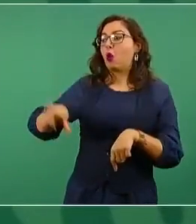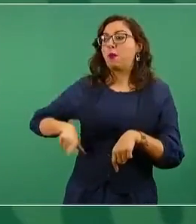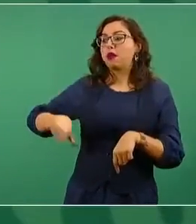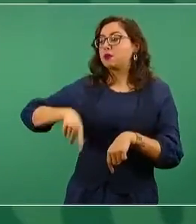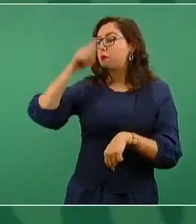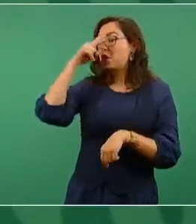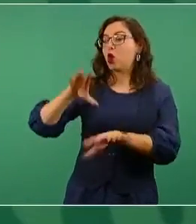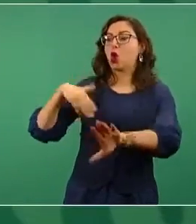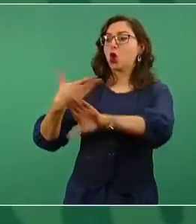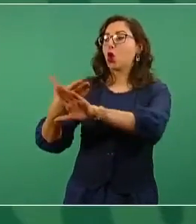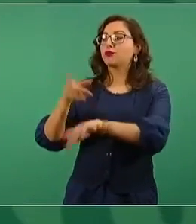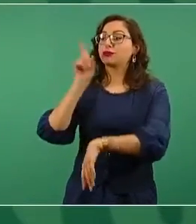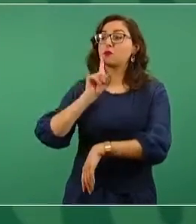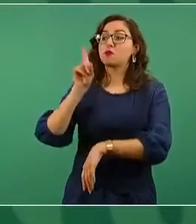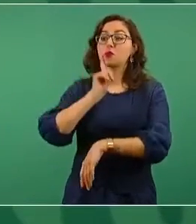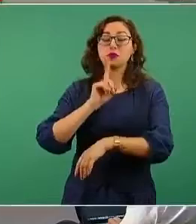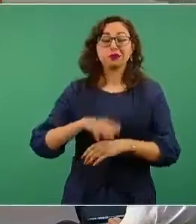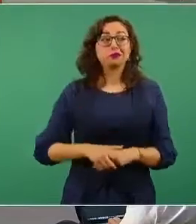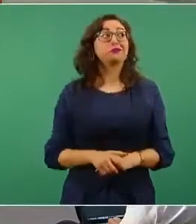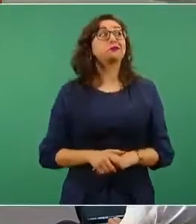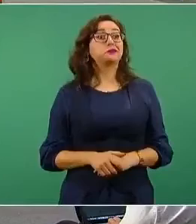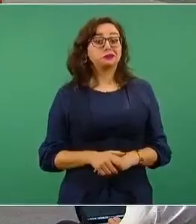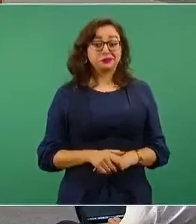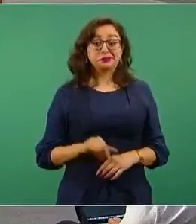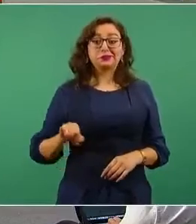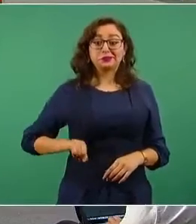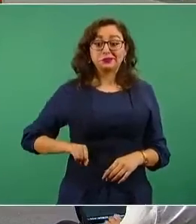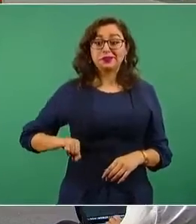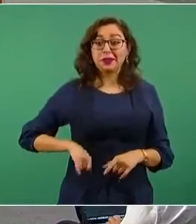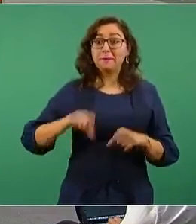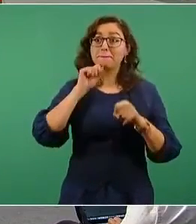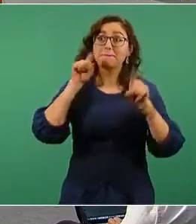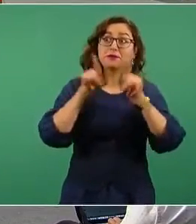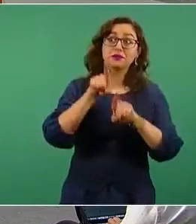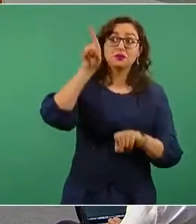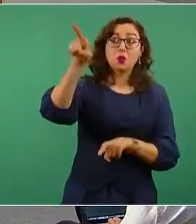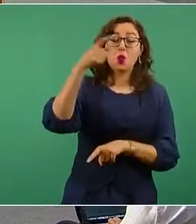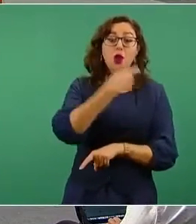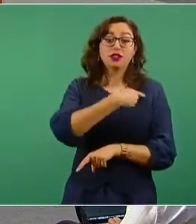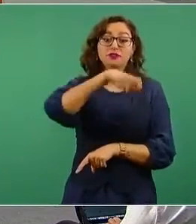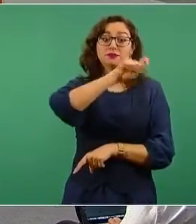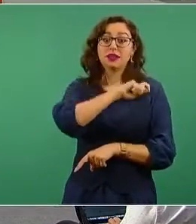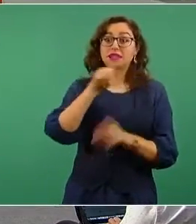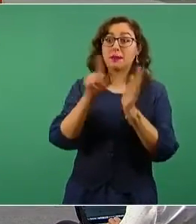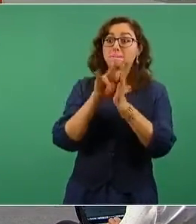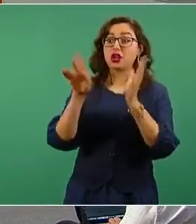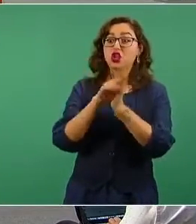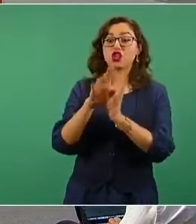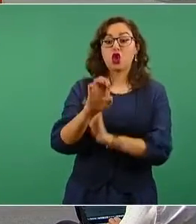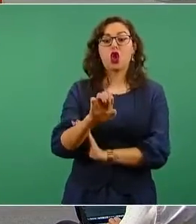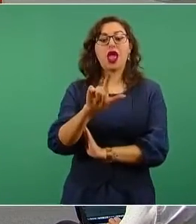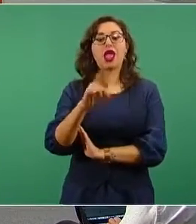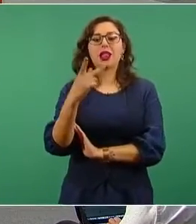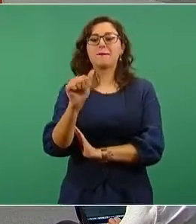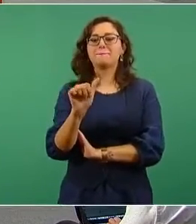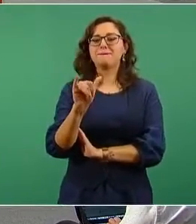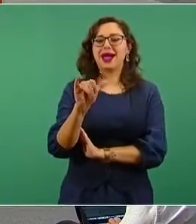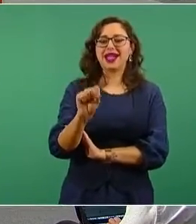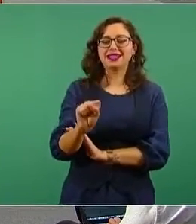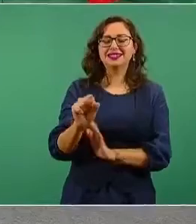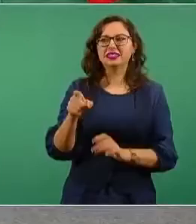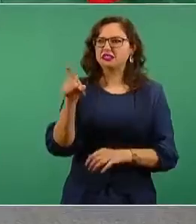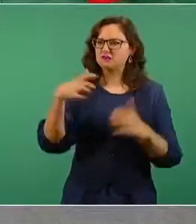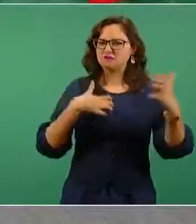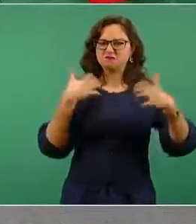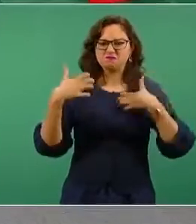que está muy molesto con nosotros, El País de España. Nada más recordarle a